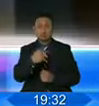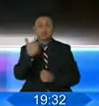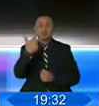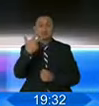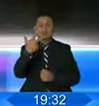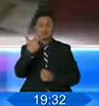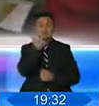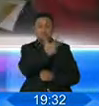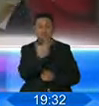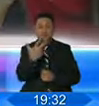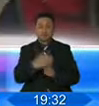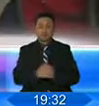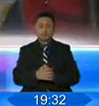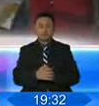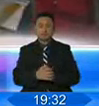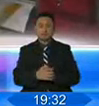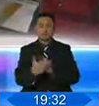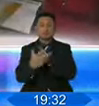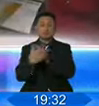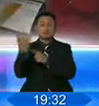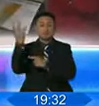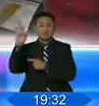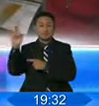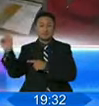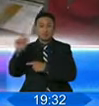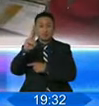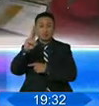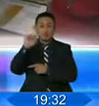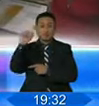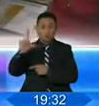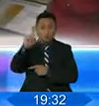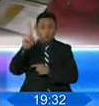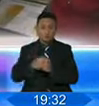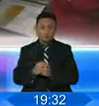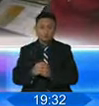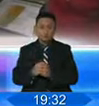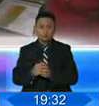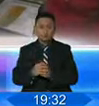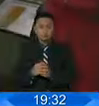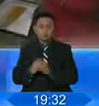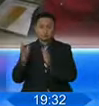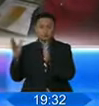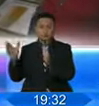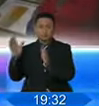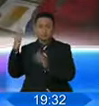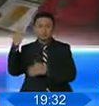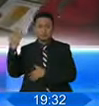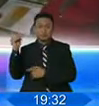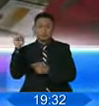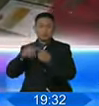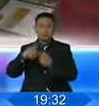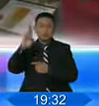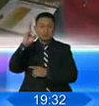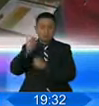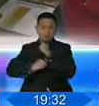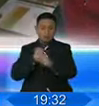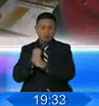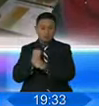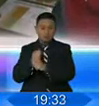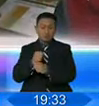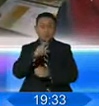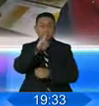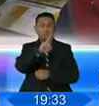fechas diferentes. Tenemos del 17 al 21 de julio. Son en las edades de 5 a 7 años,